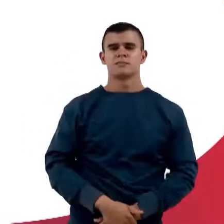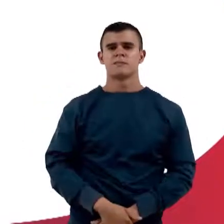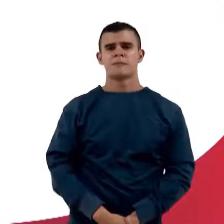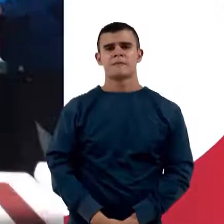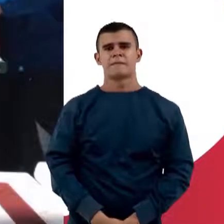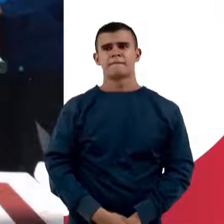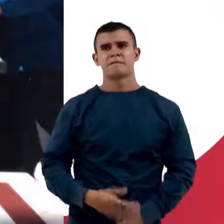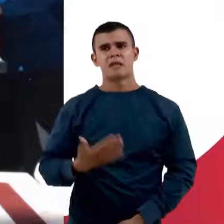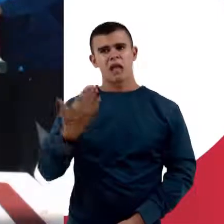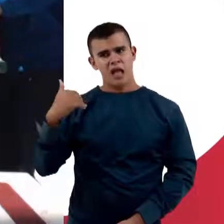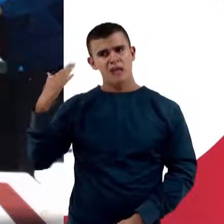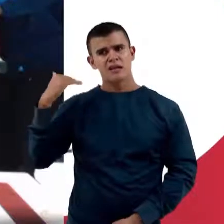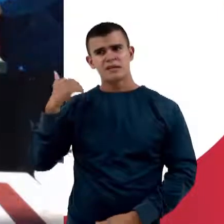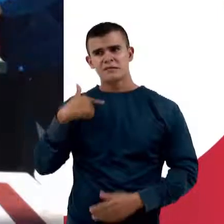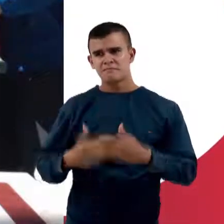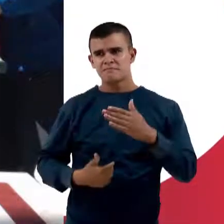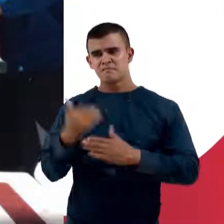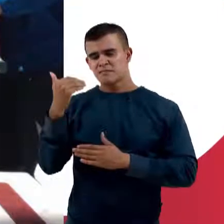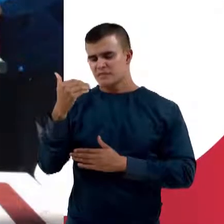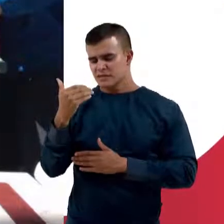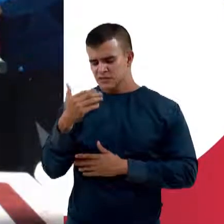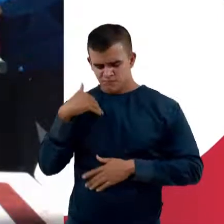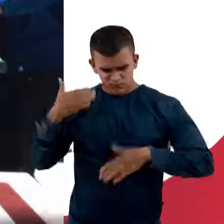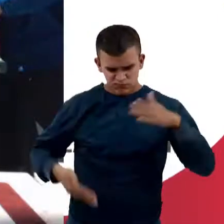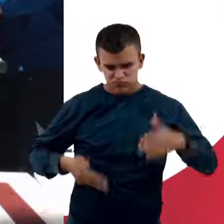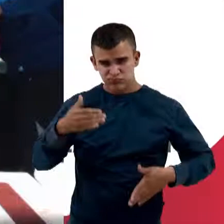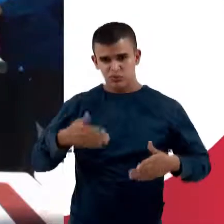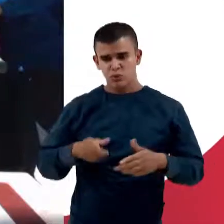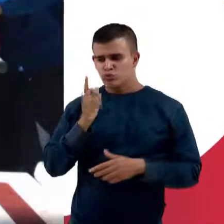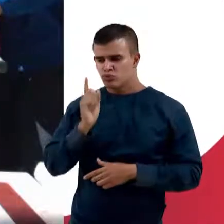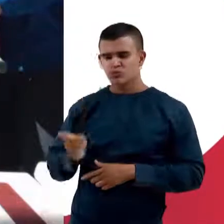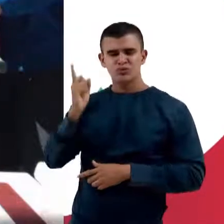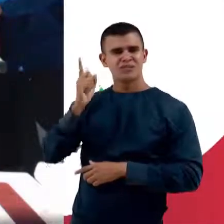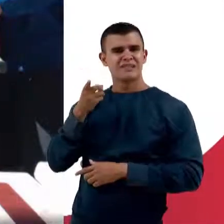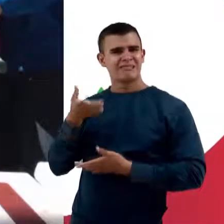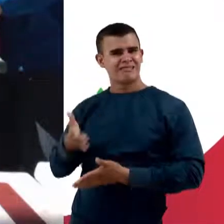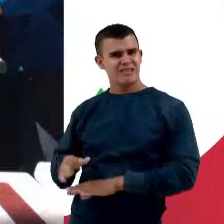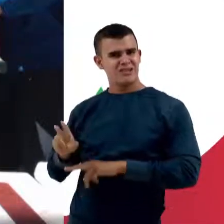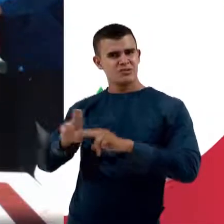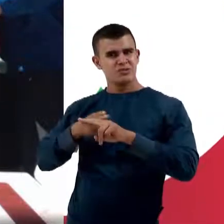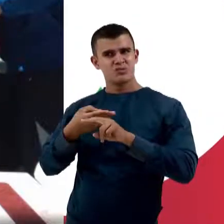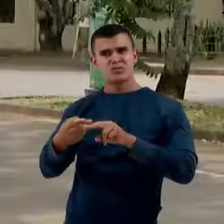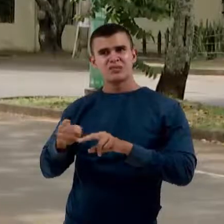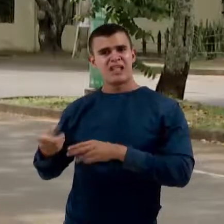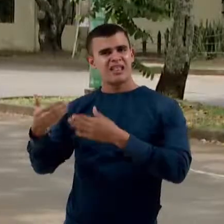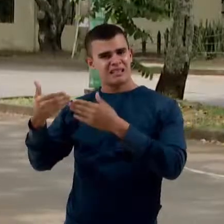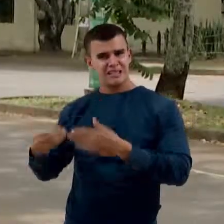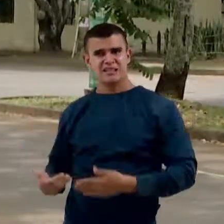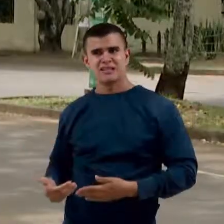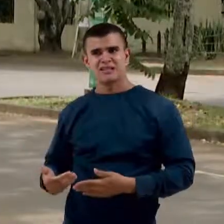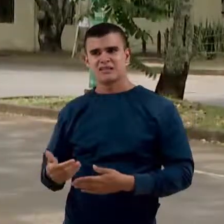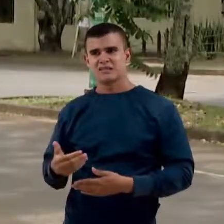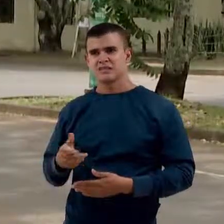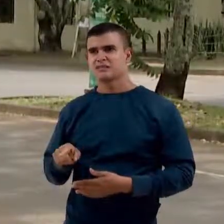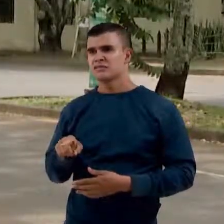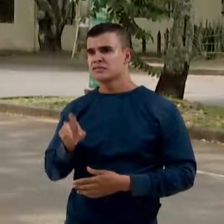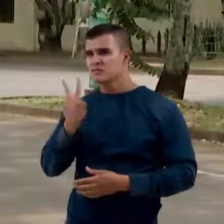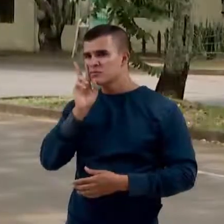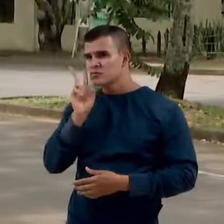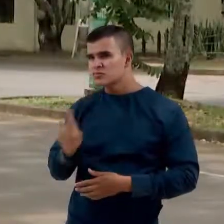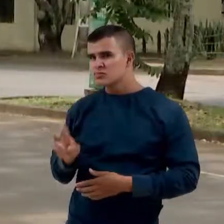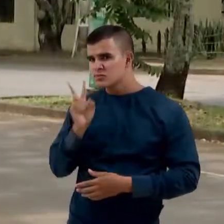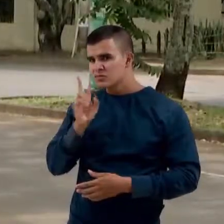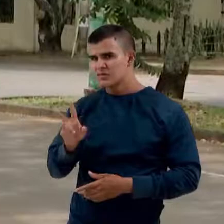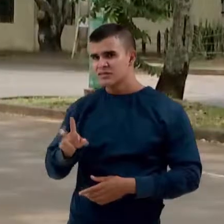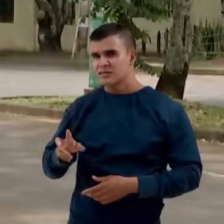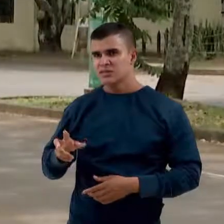ella en un coche hace muchos años, ahorita no lo hago porque ya está muy grande y ya no cabe en el coche. Y ahí me empezó a conocer muchísima gente